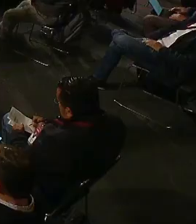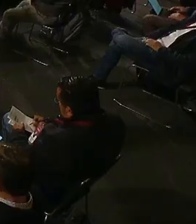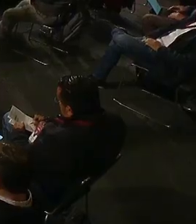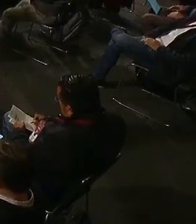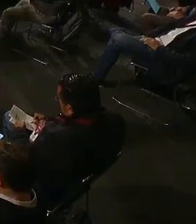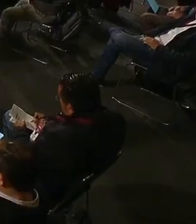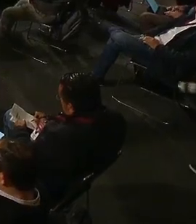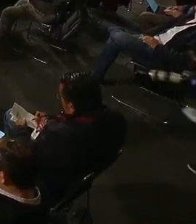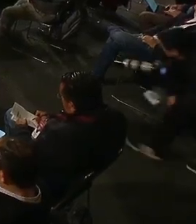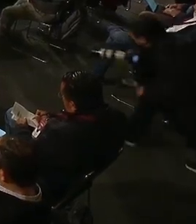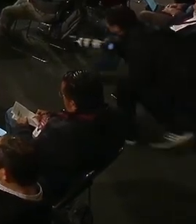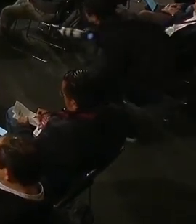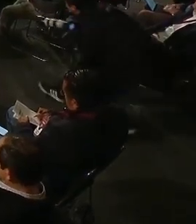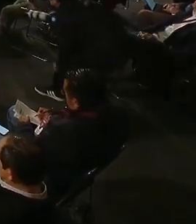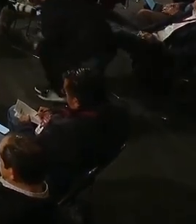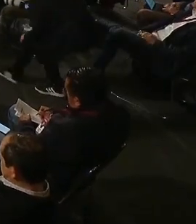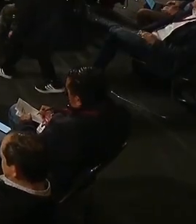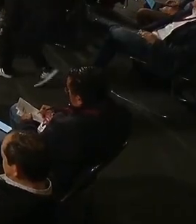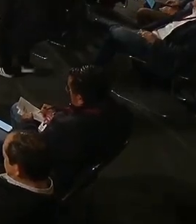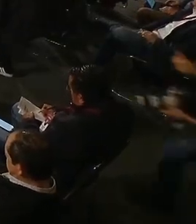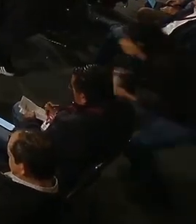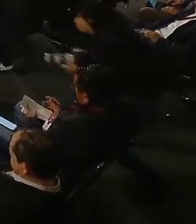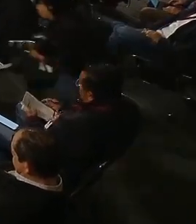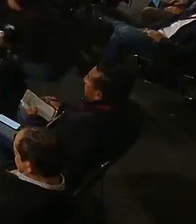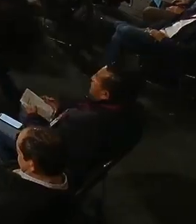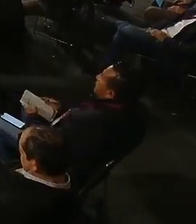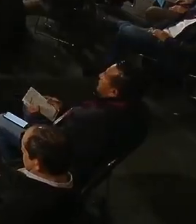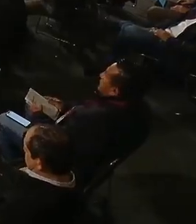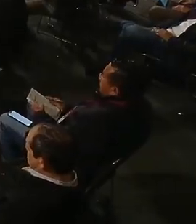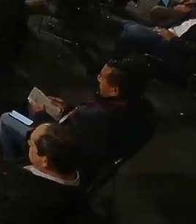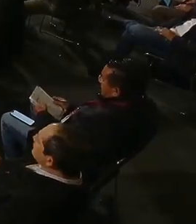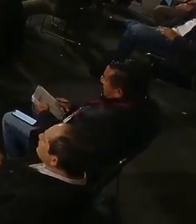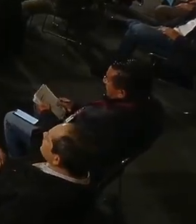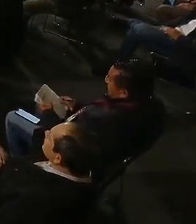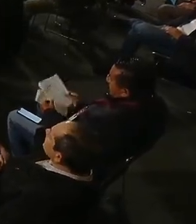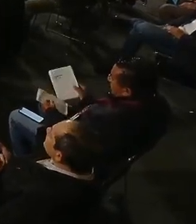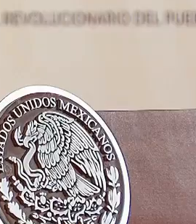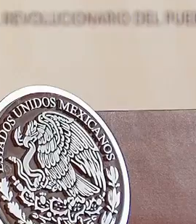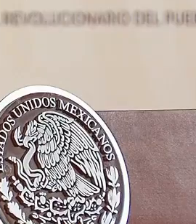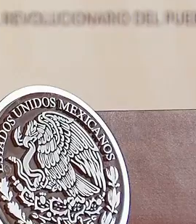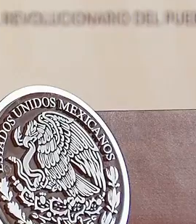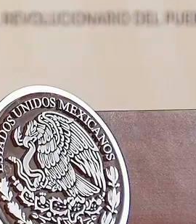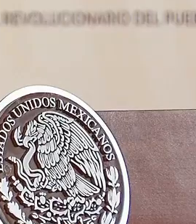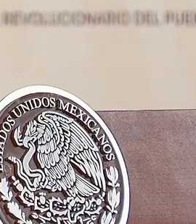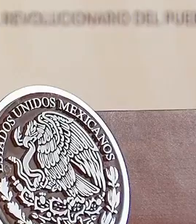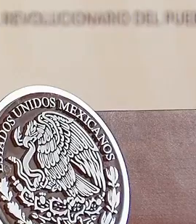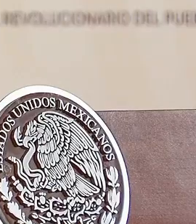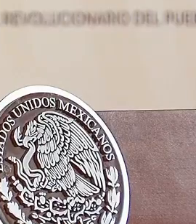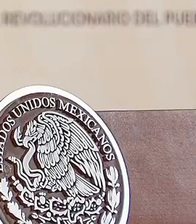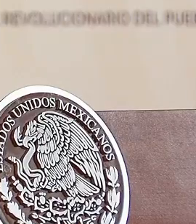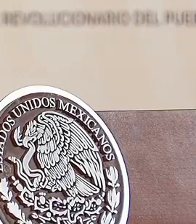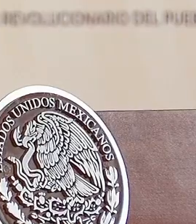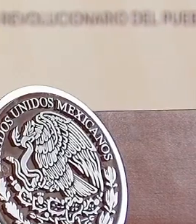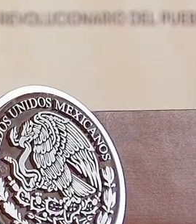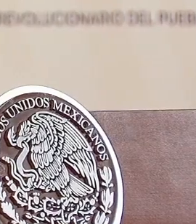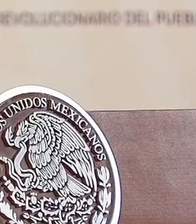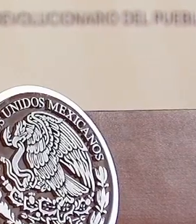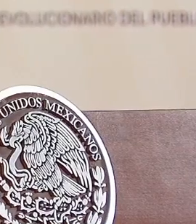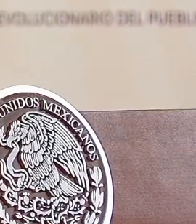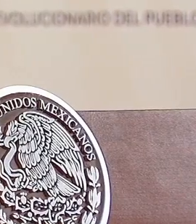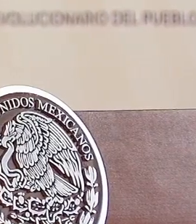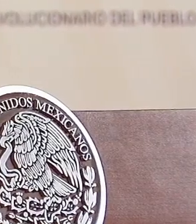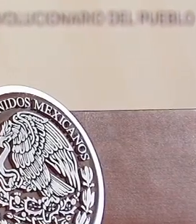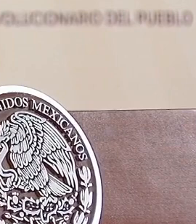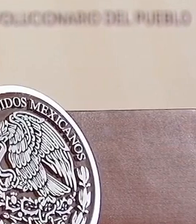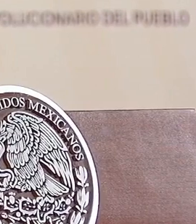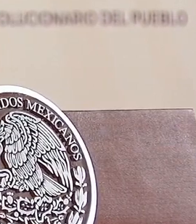Bueno, pues vamos a iniciar el informe del día de hoy.